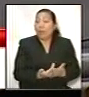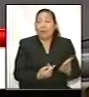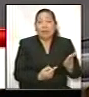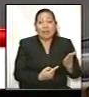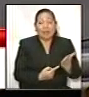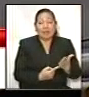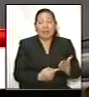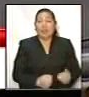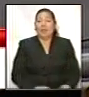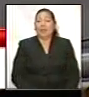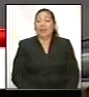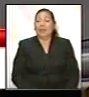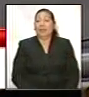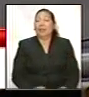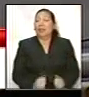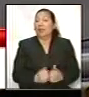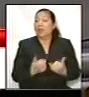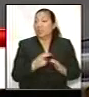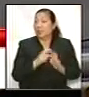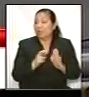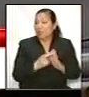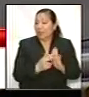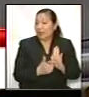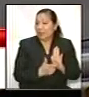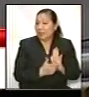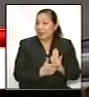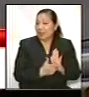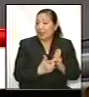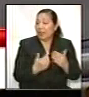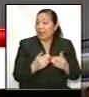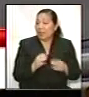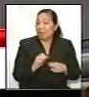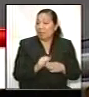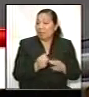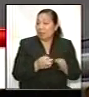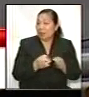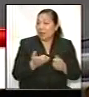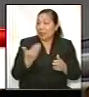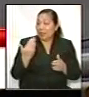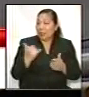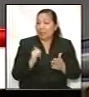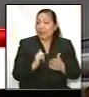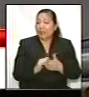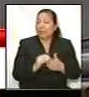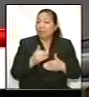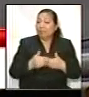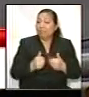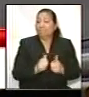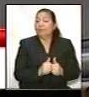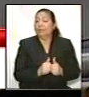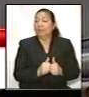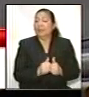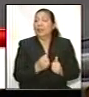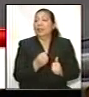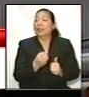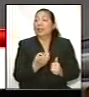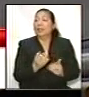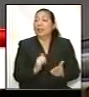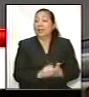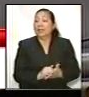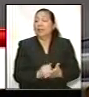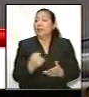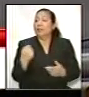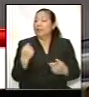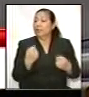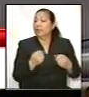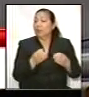tecnología, es que con este proyecto de ley, que ya se explicó la vez pasada, se está procediendo a que haya